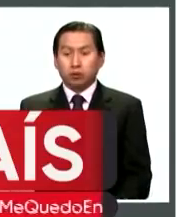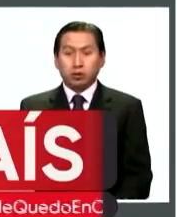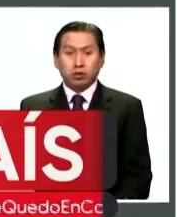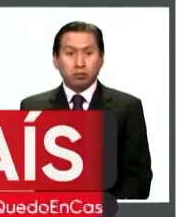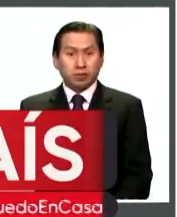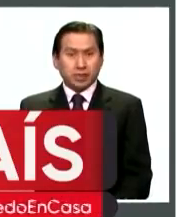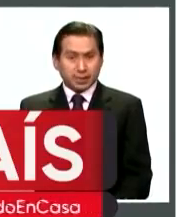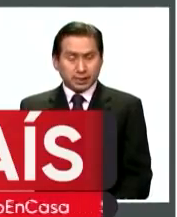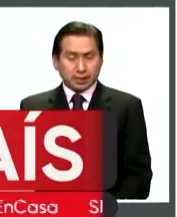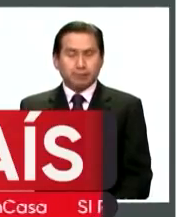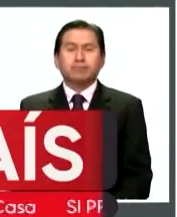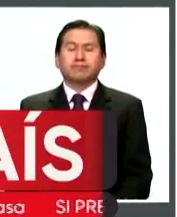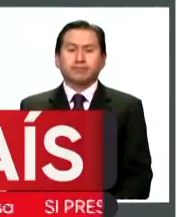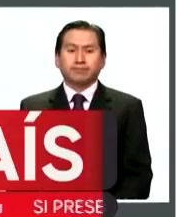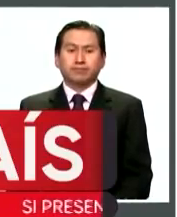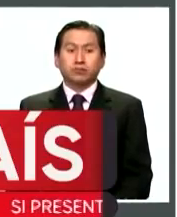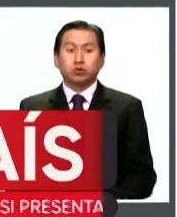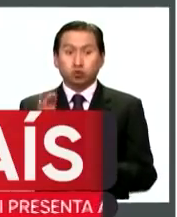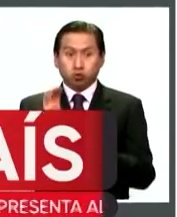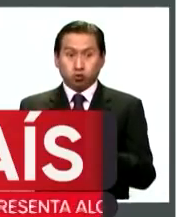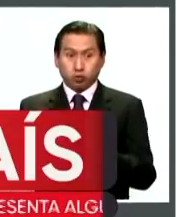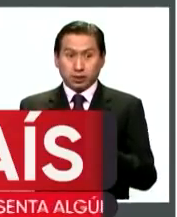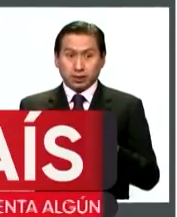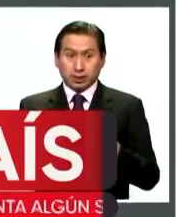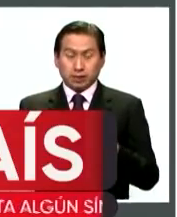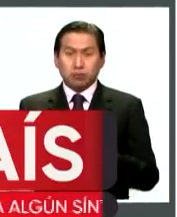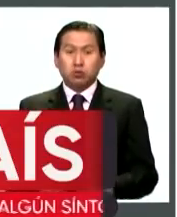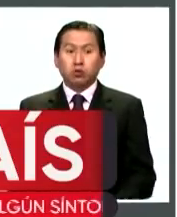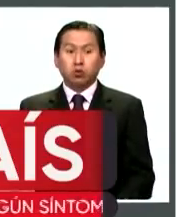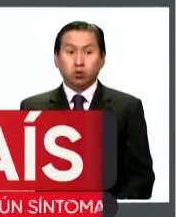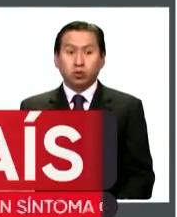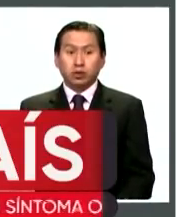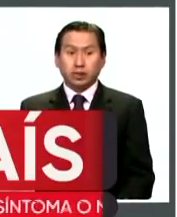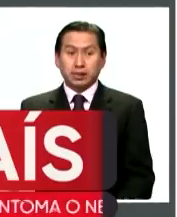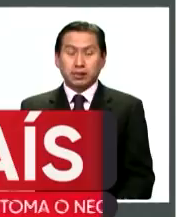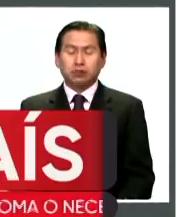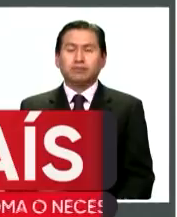2.927 casos. Chuquisaca, 85.